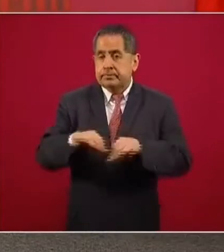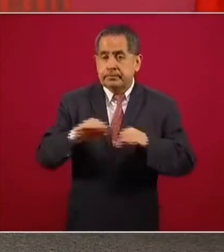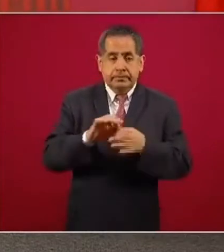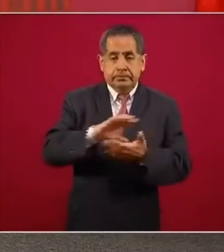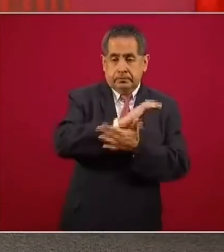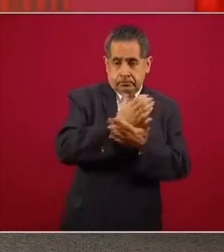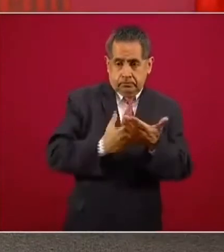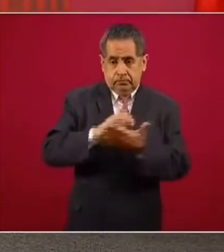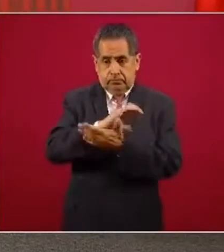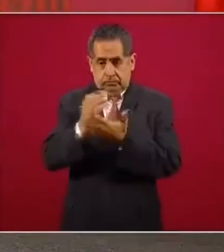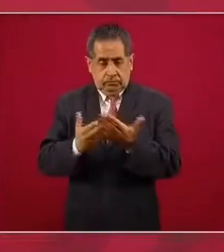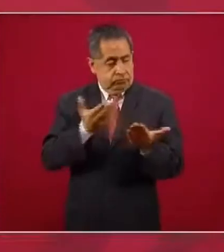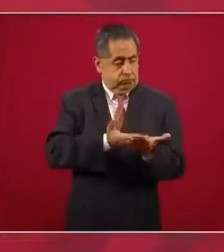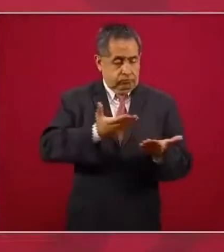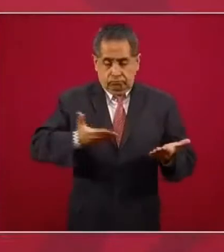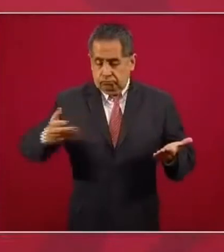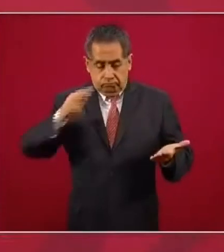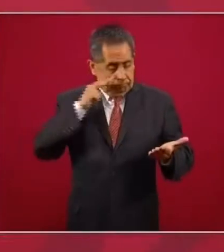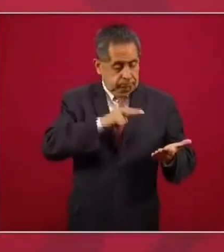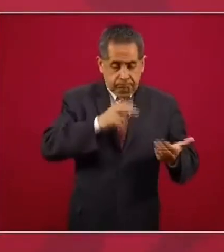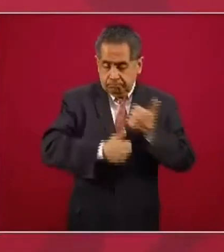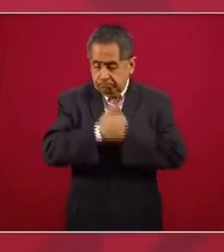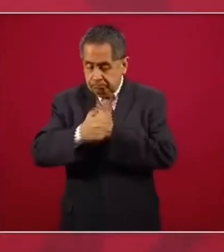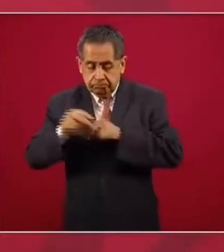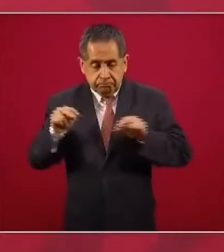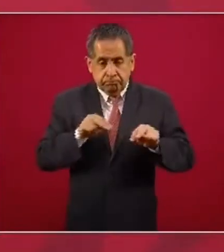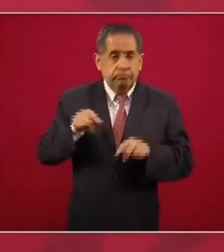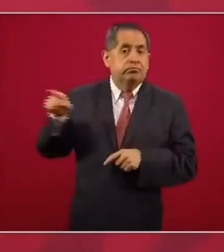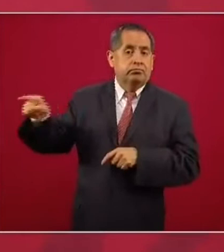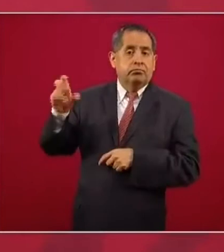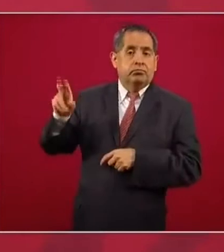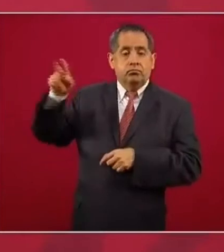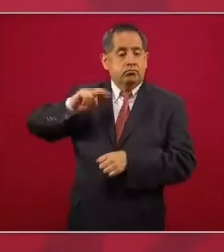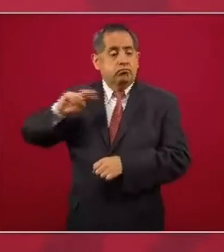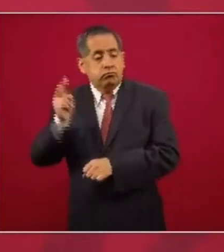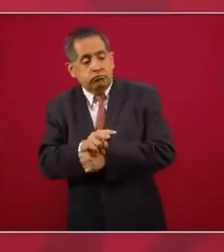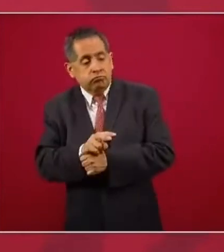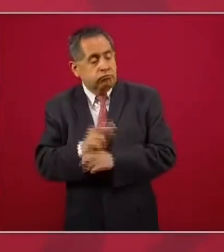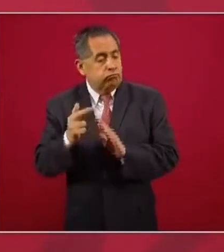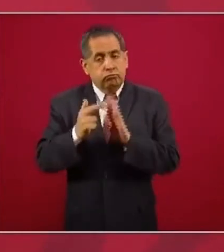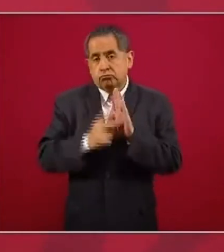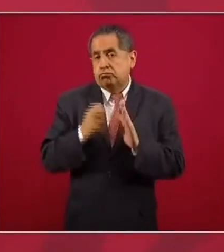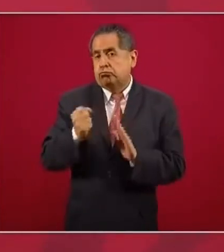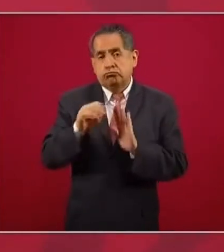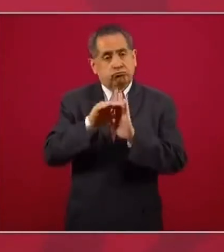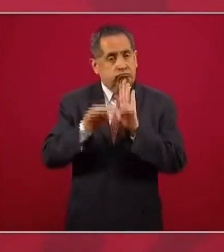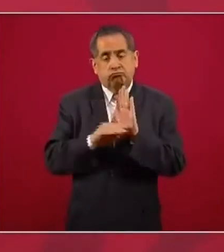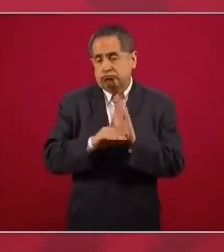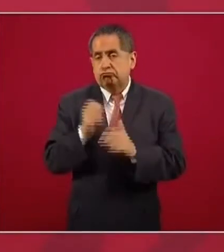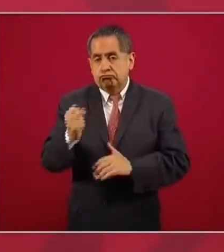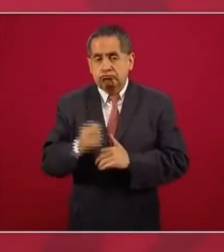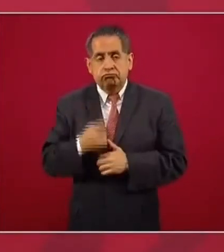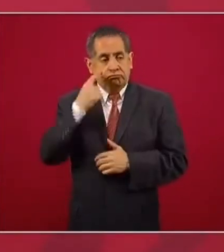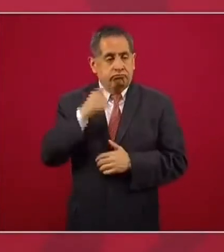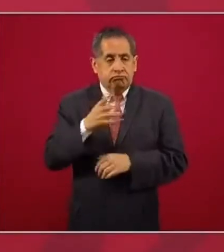que llevan adelante estos organismos intergubernamentales cumplen con los más altos estándares, contribuyendo así